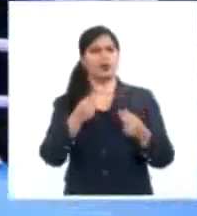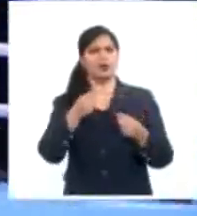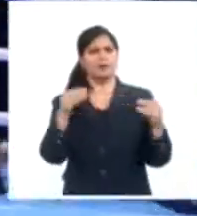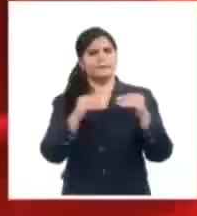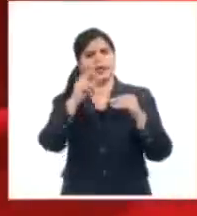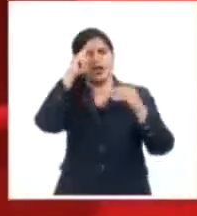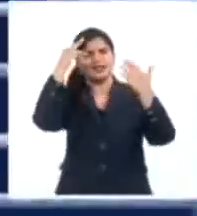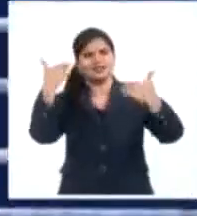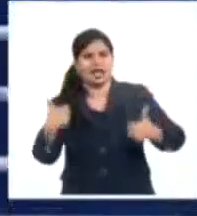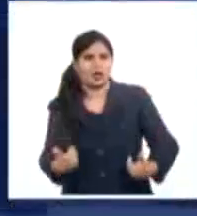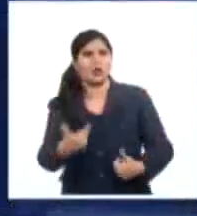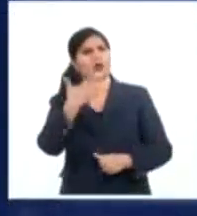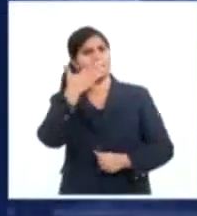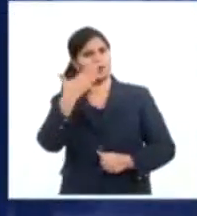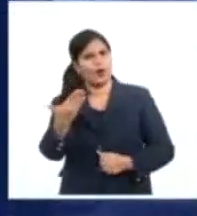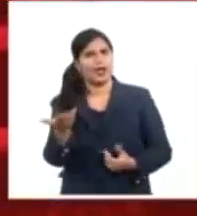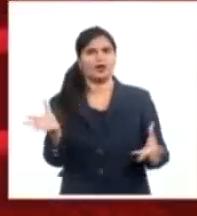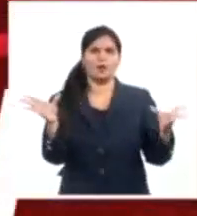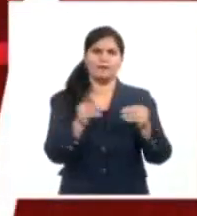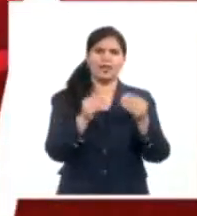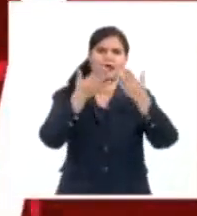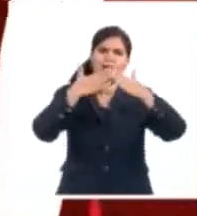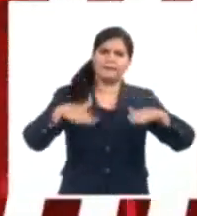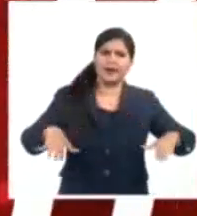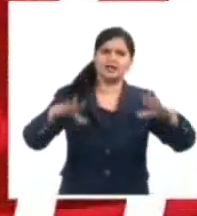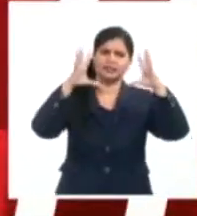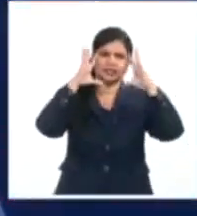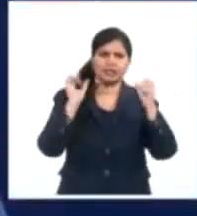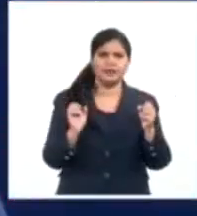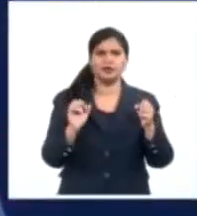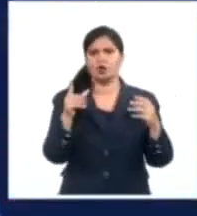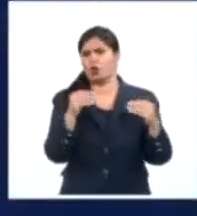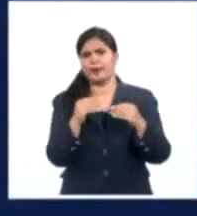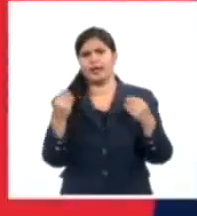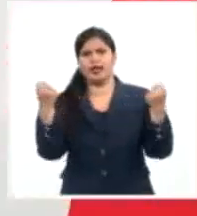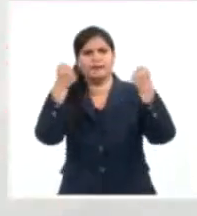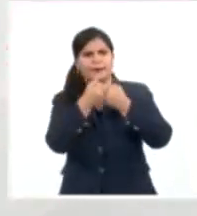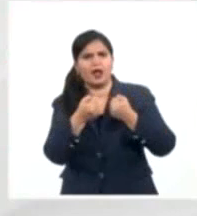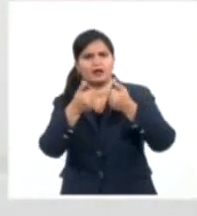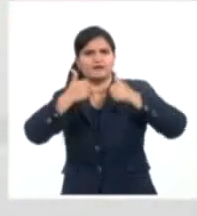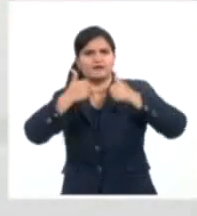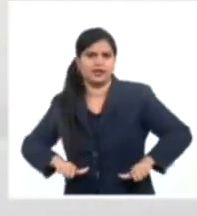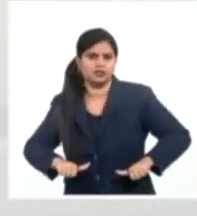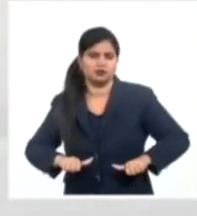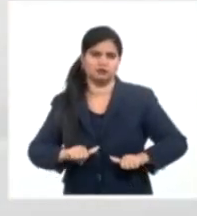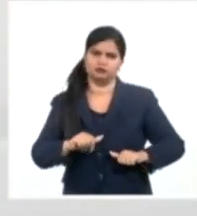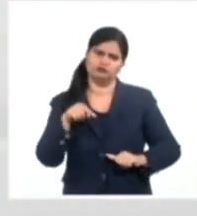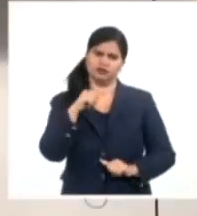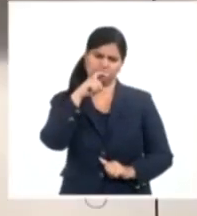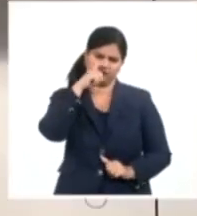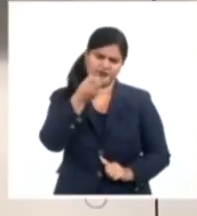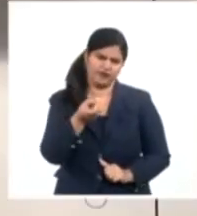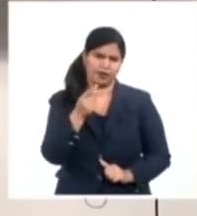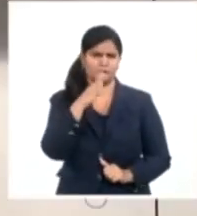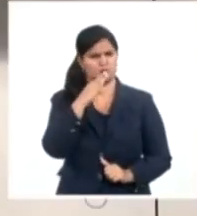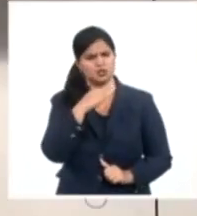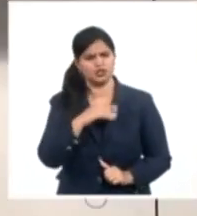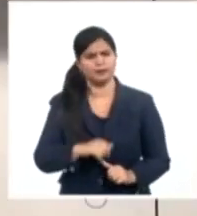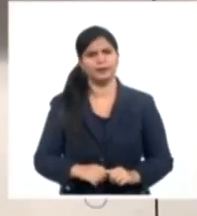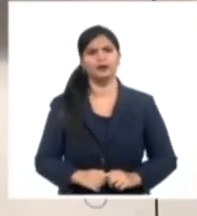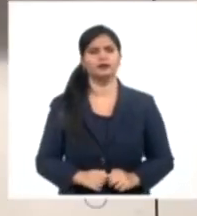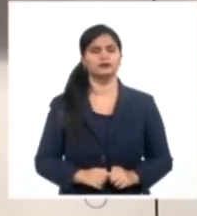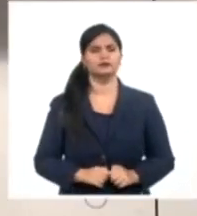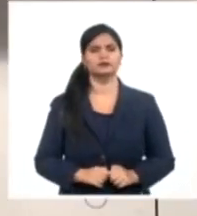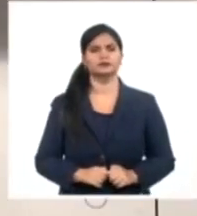a los atletas de todos los deportes y no pueden ser una herramienta de extorsión de las federaciones deportivas internacionales por razones puramente